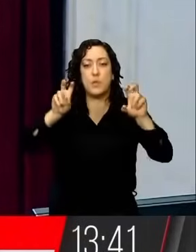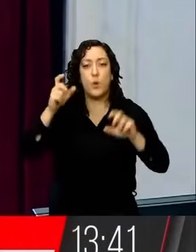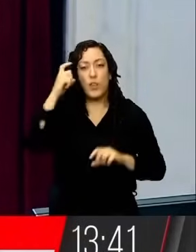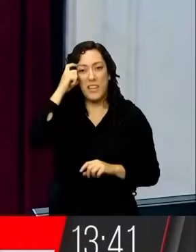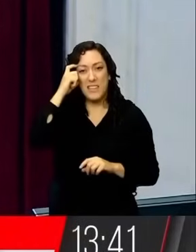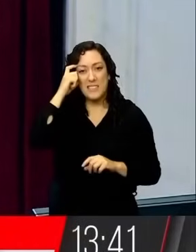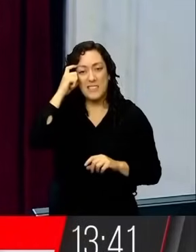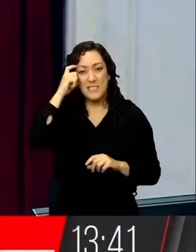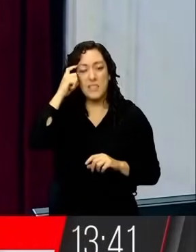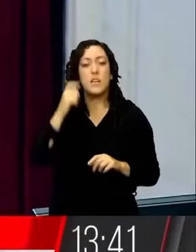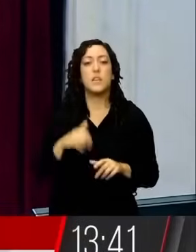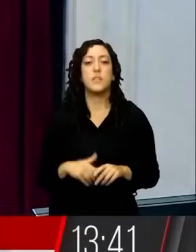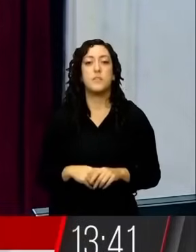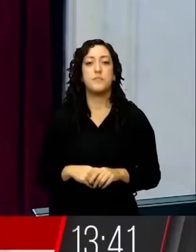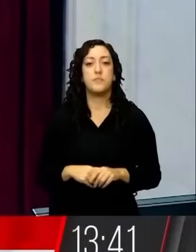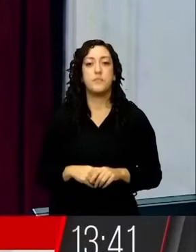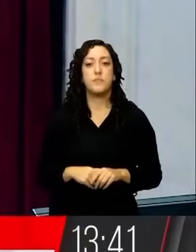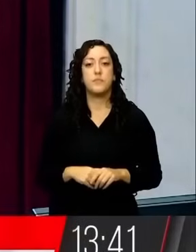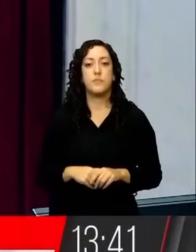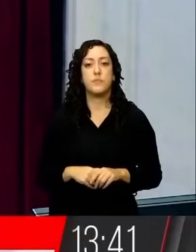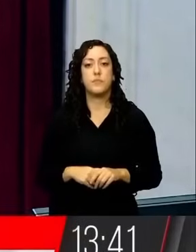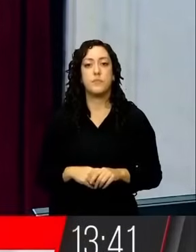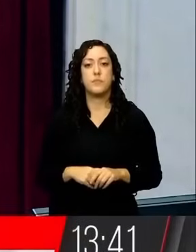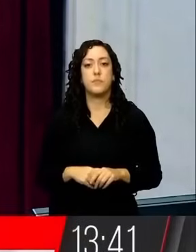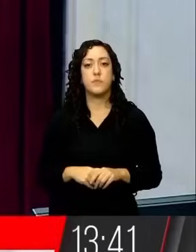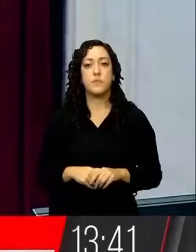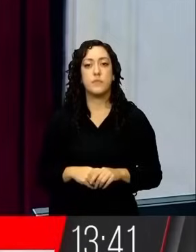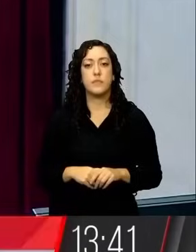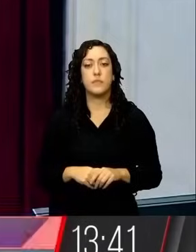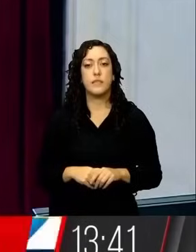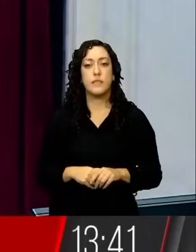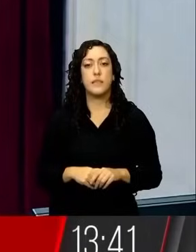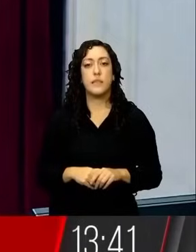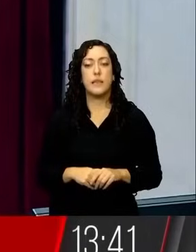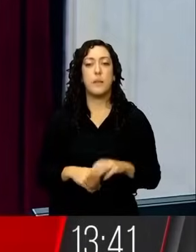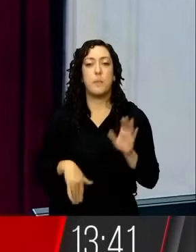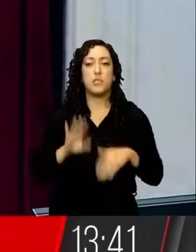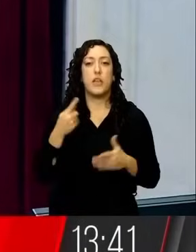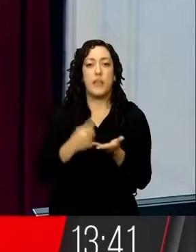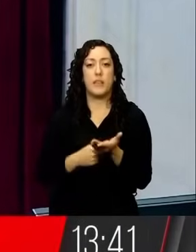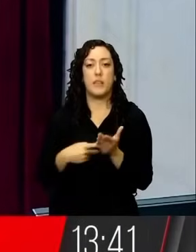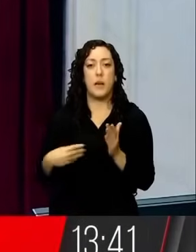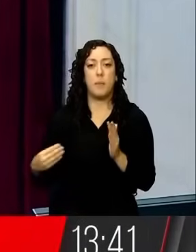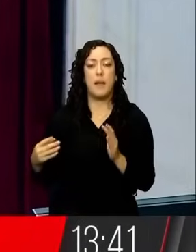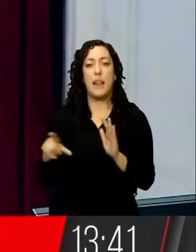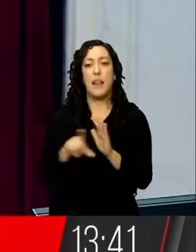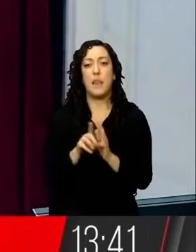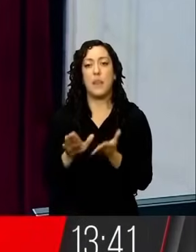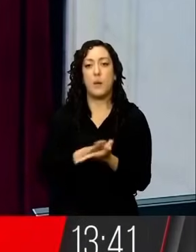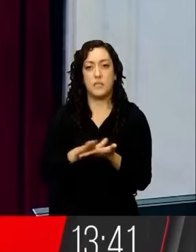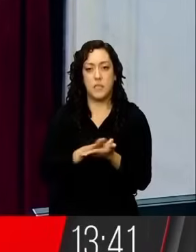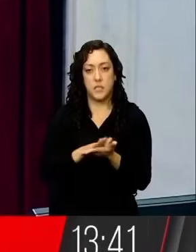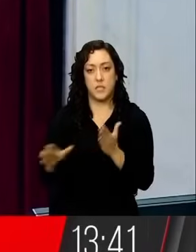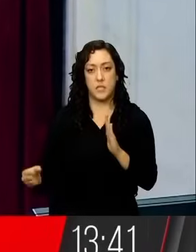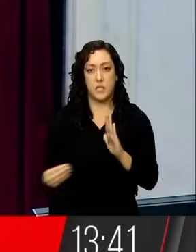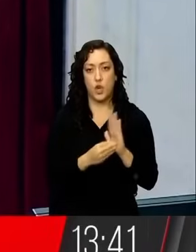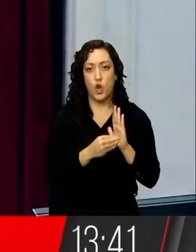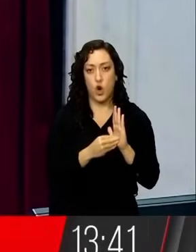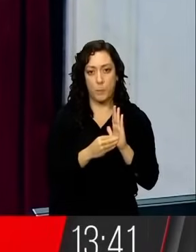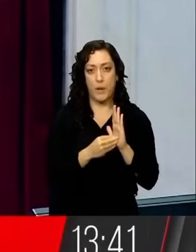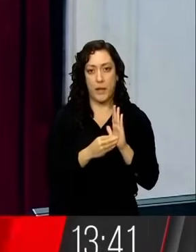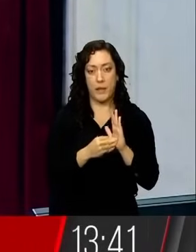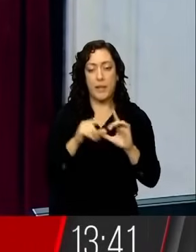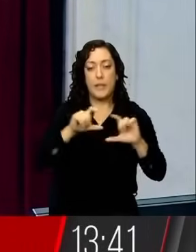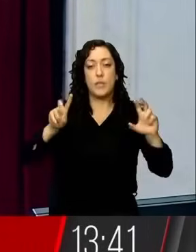Es la incorporación adentro del dictamen de mayoría de la ley bases, el